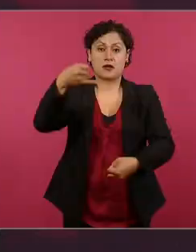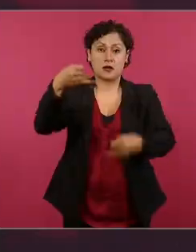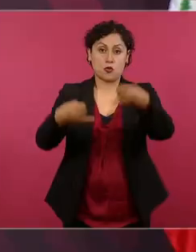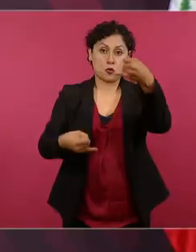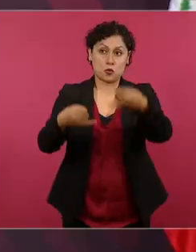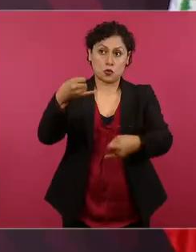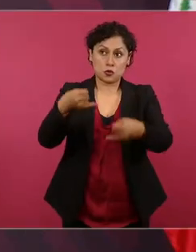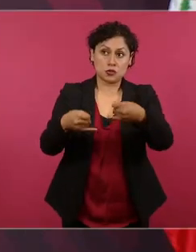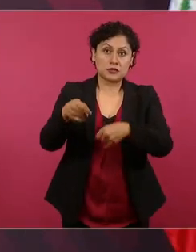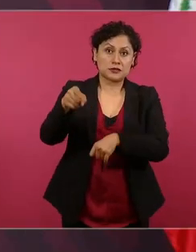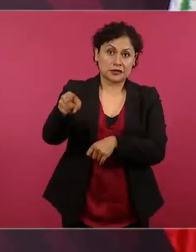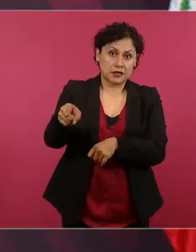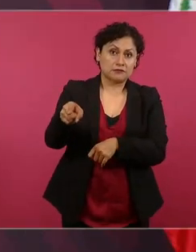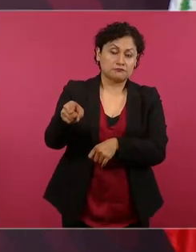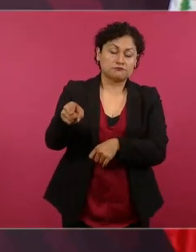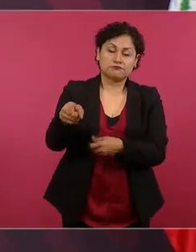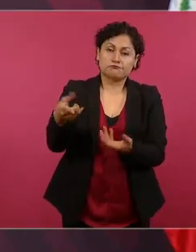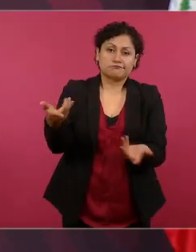podrido.